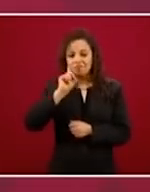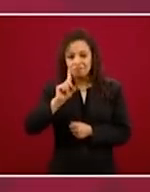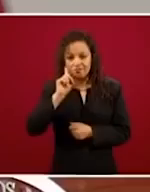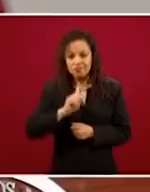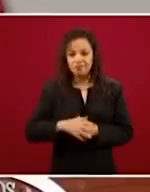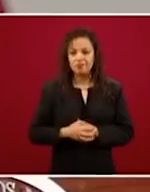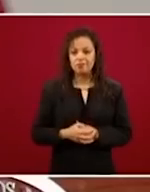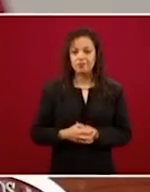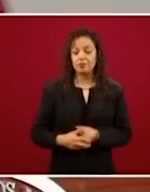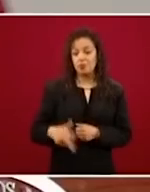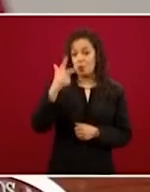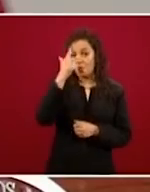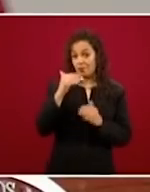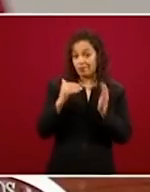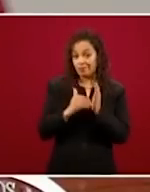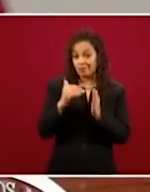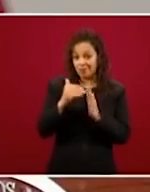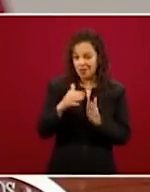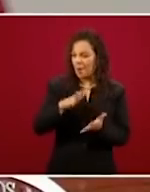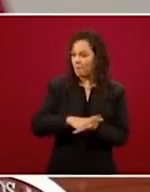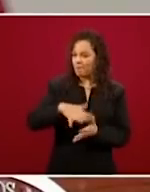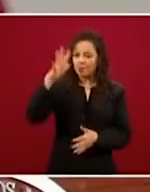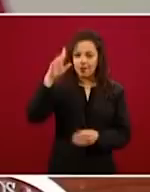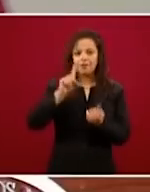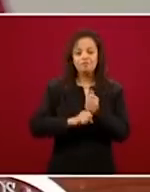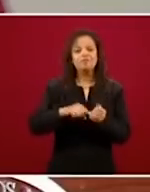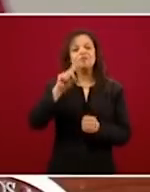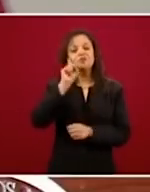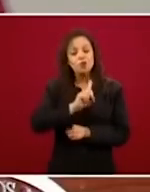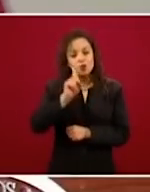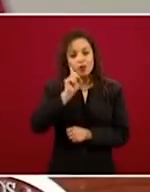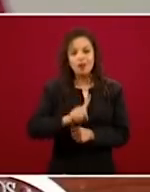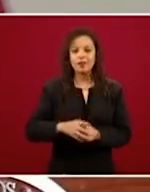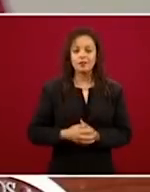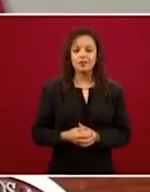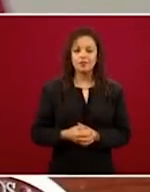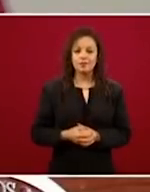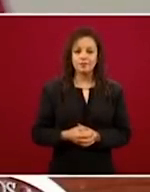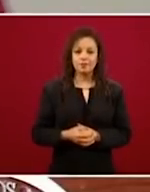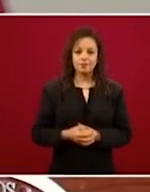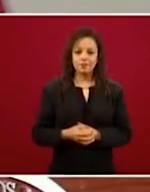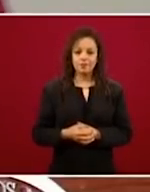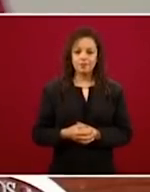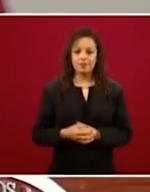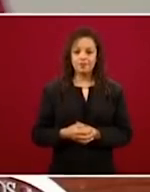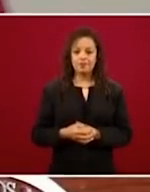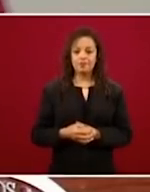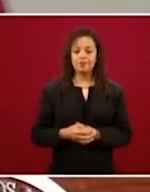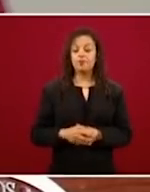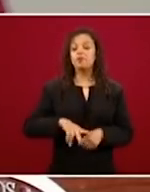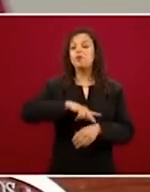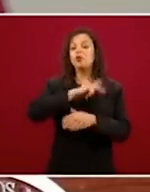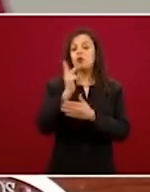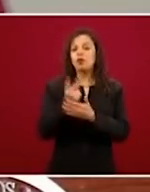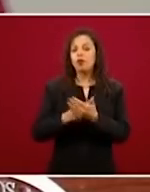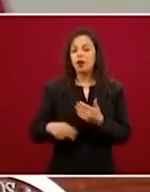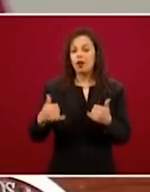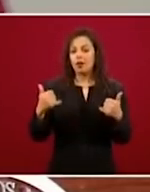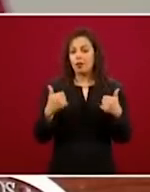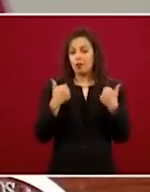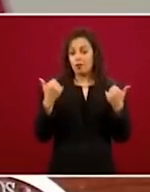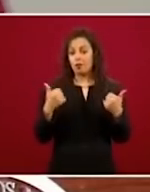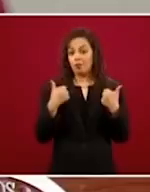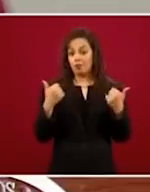de los 8 millones mujeres del programa 'jóvenes